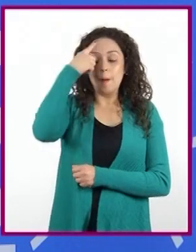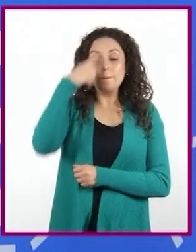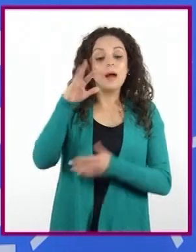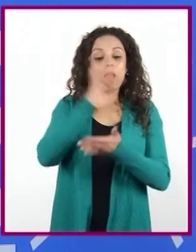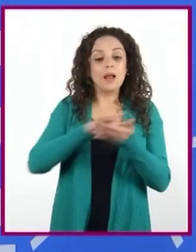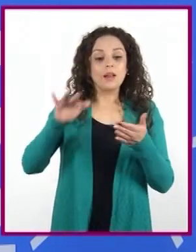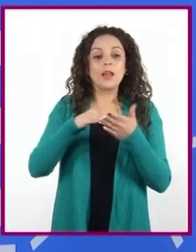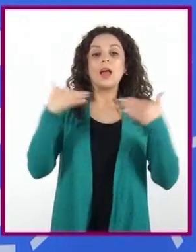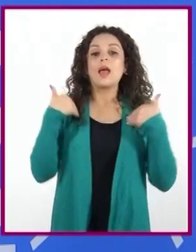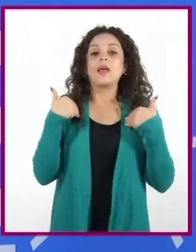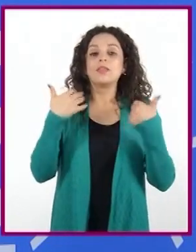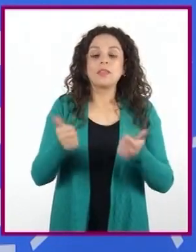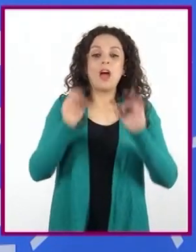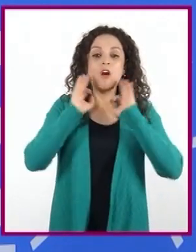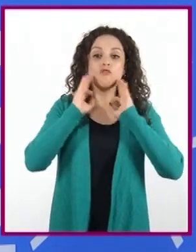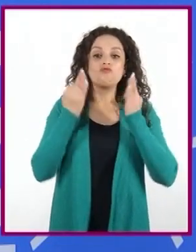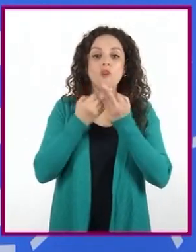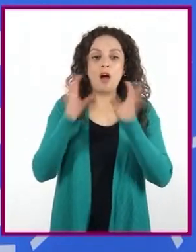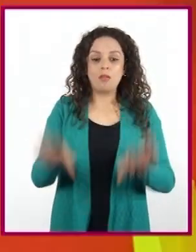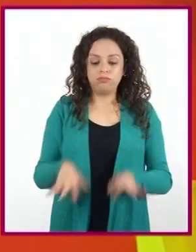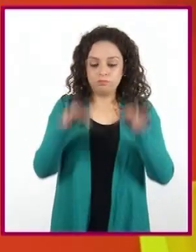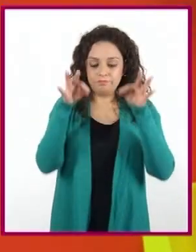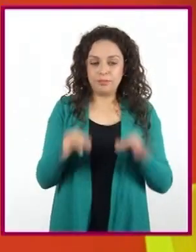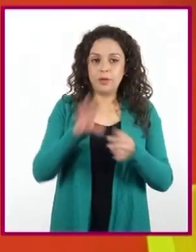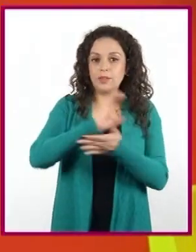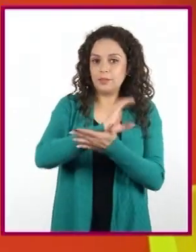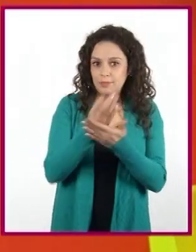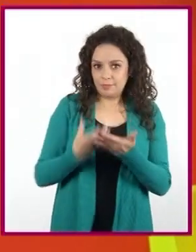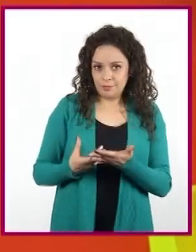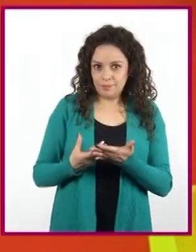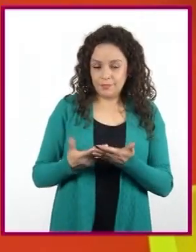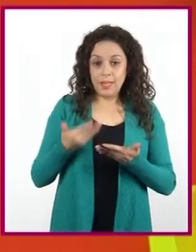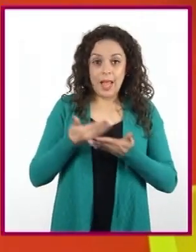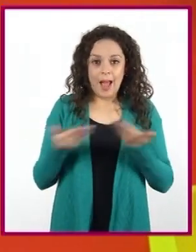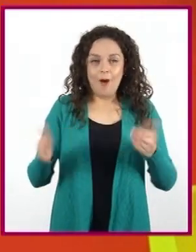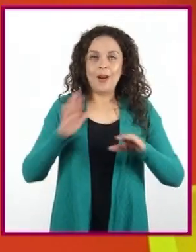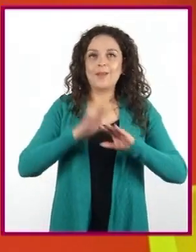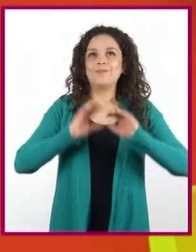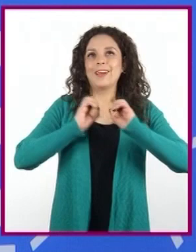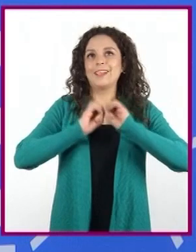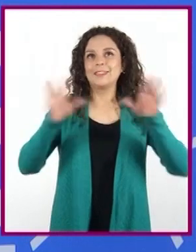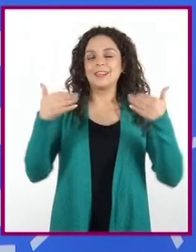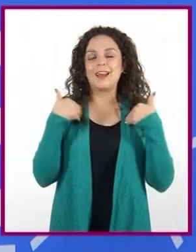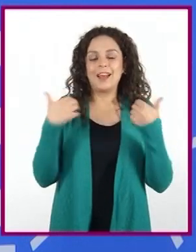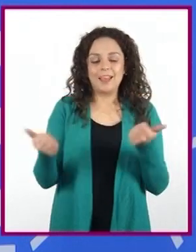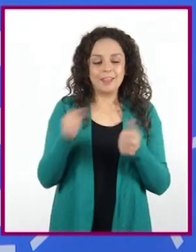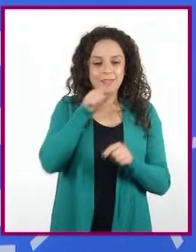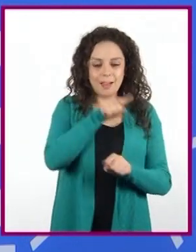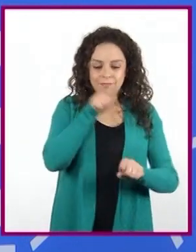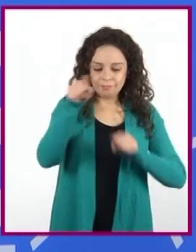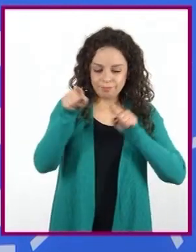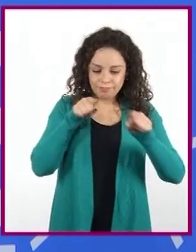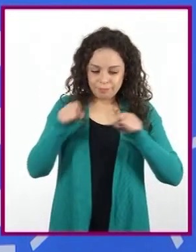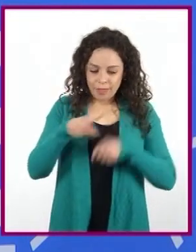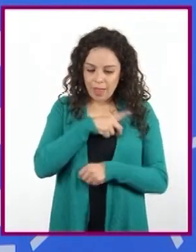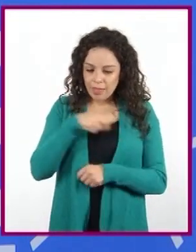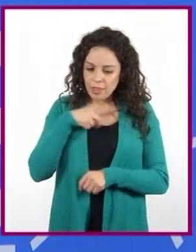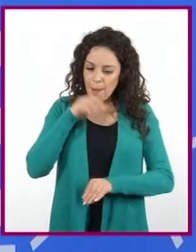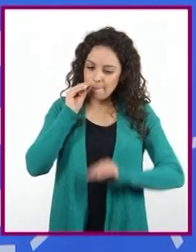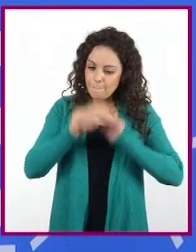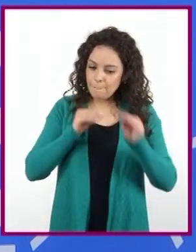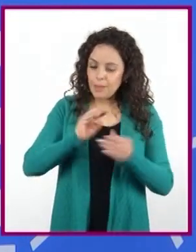de forma correcta los contratos. Ahora tenemos mayor claridad de los elementos fundamentales que debe tener